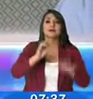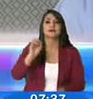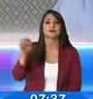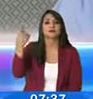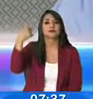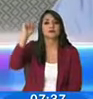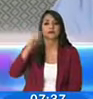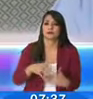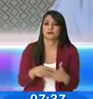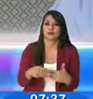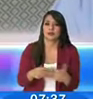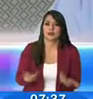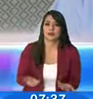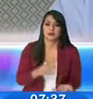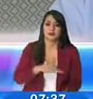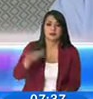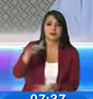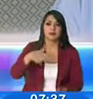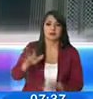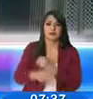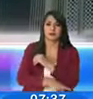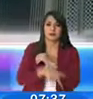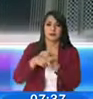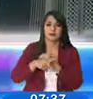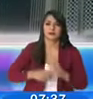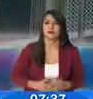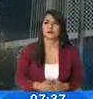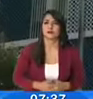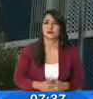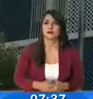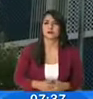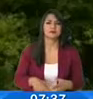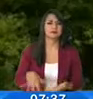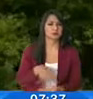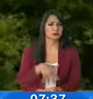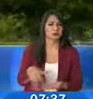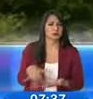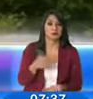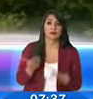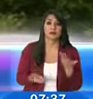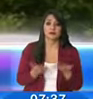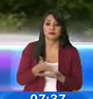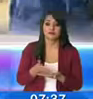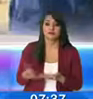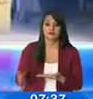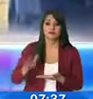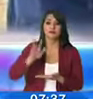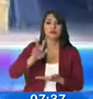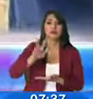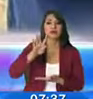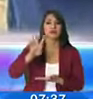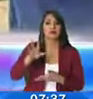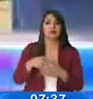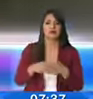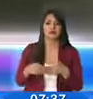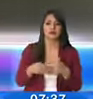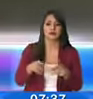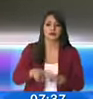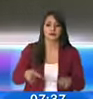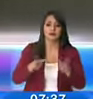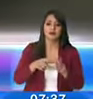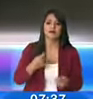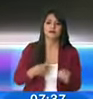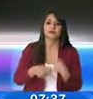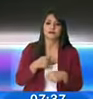millones con barriles de petróleo. La presunción es que la diferencia de 3 a 4 dólares en el precio de venta